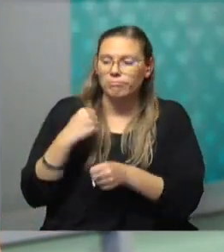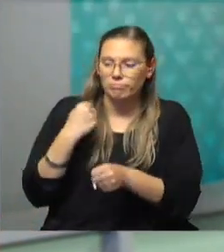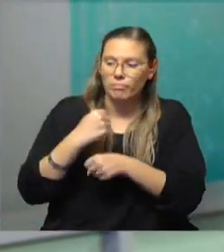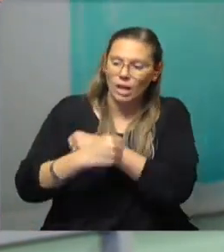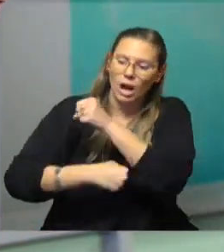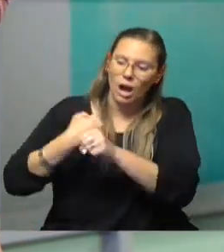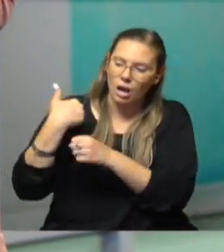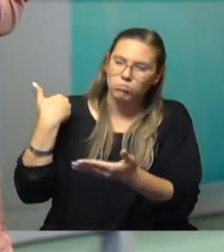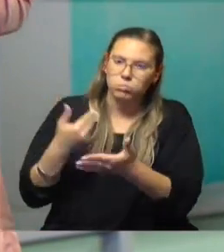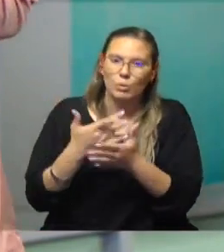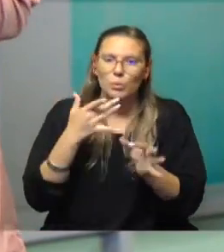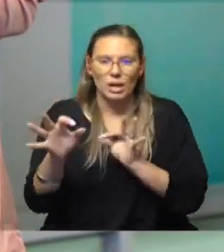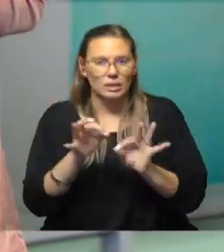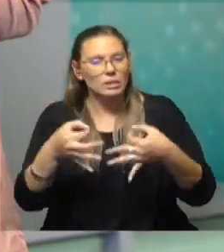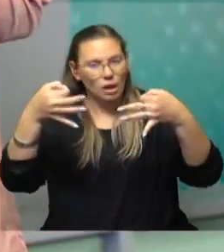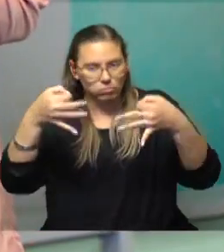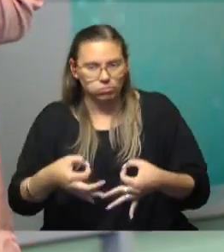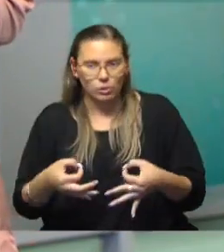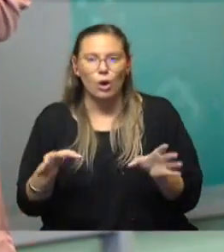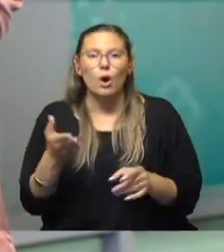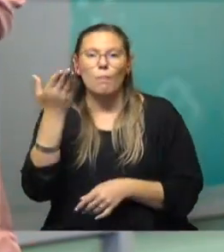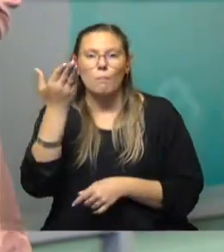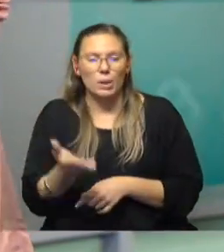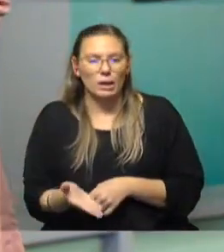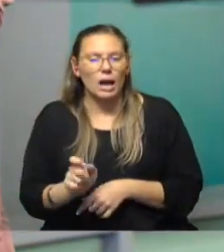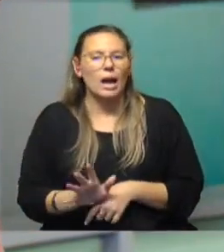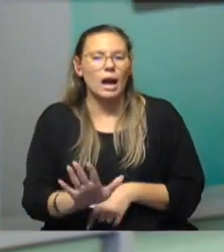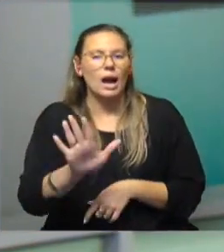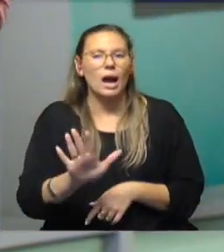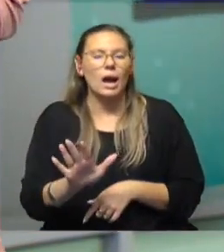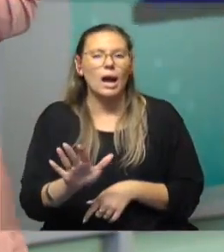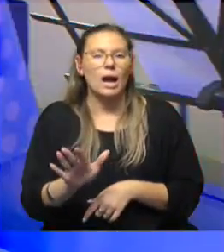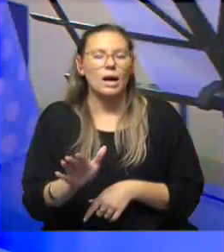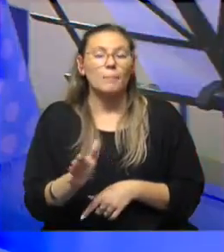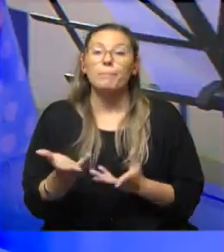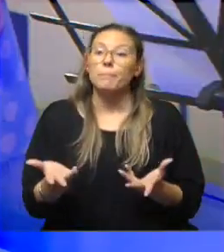estos años con una estética bien definida, con personalidad. ¿Cómo va a ser ese show?